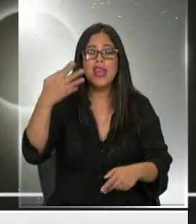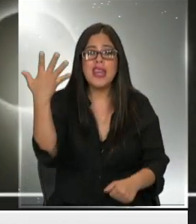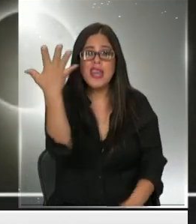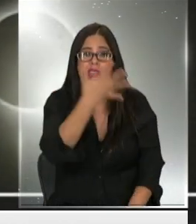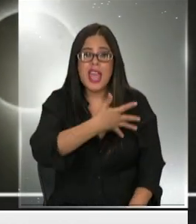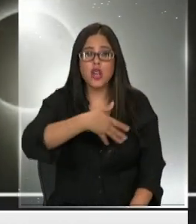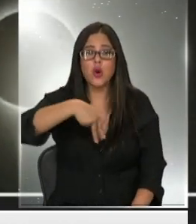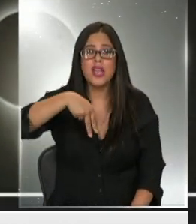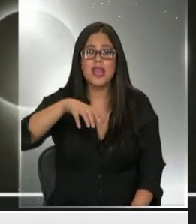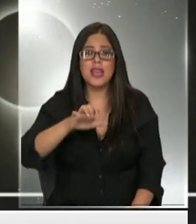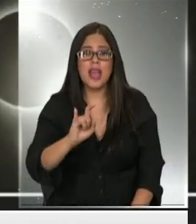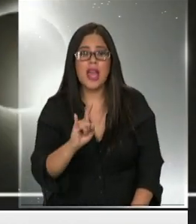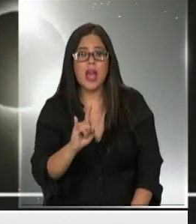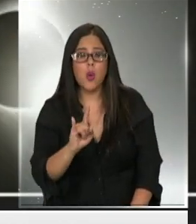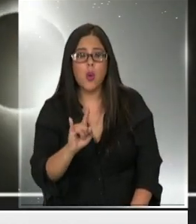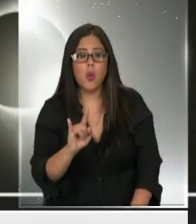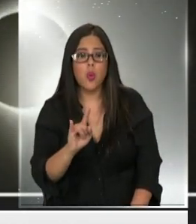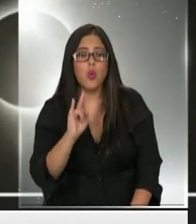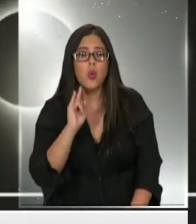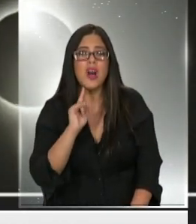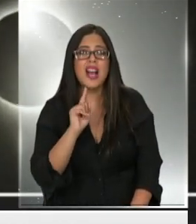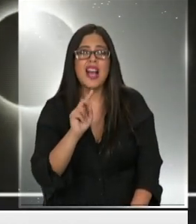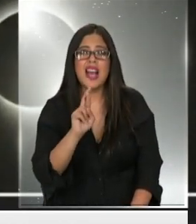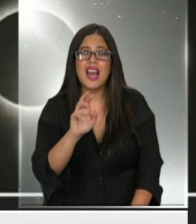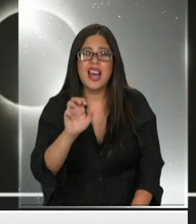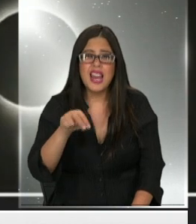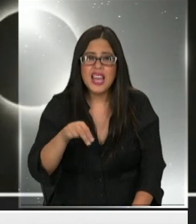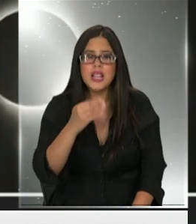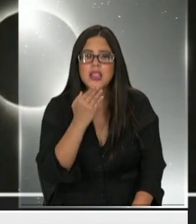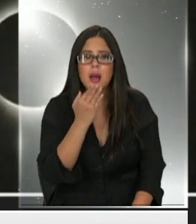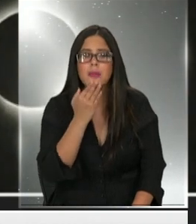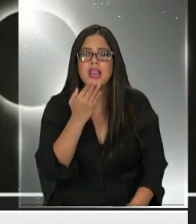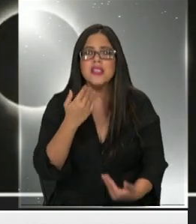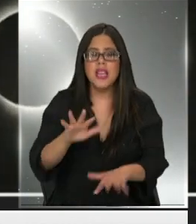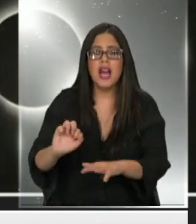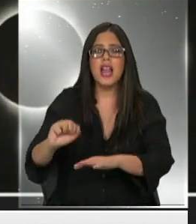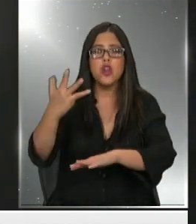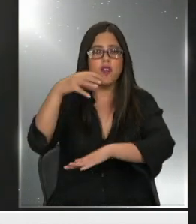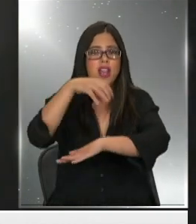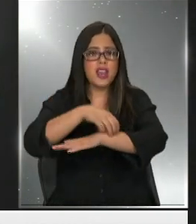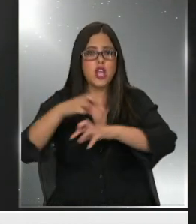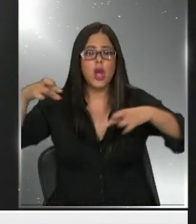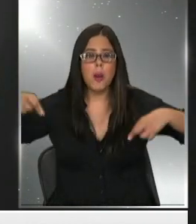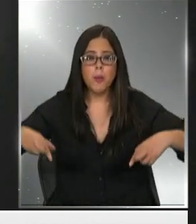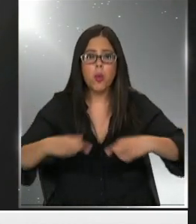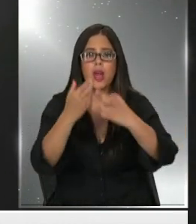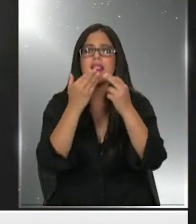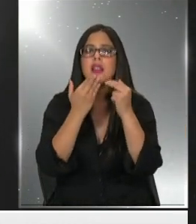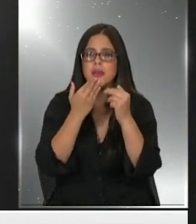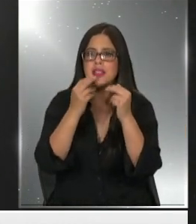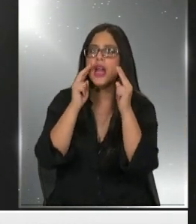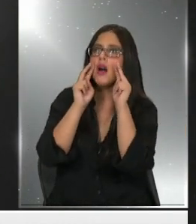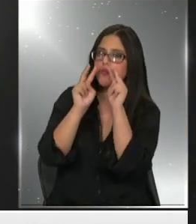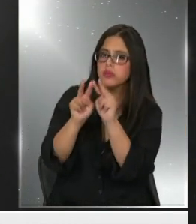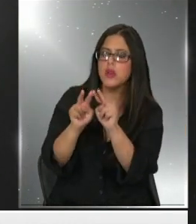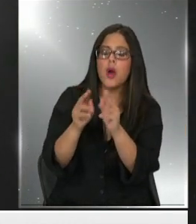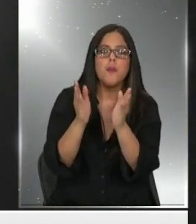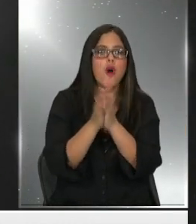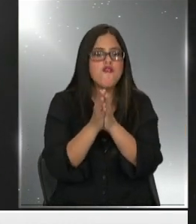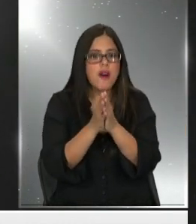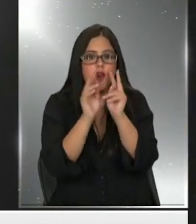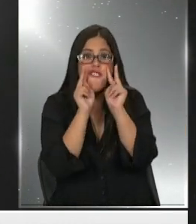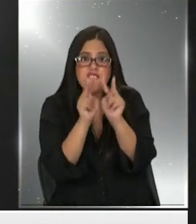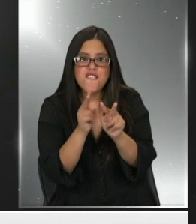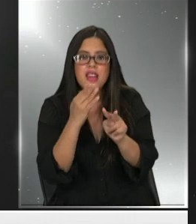mundial, como decíamos acá en Pucón, en verdad, la novena región en Chile. Veamos y por favor escuche la